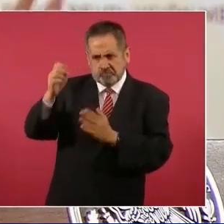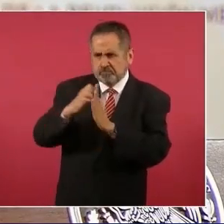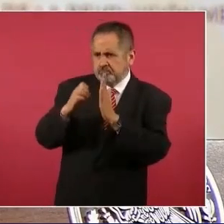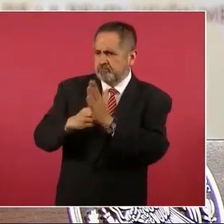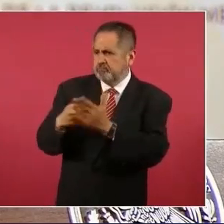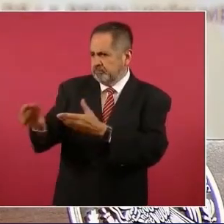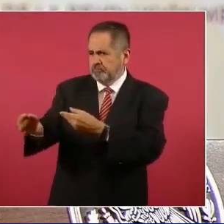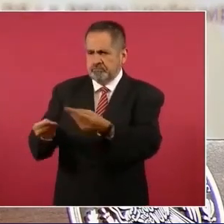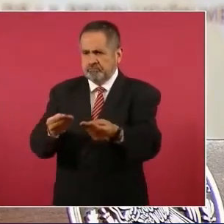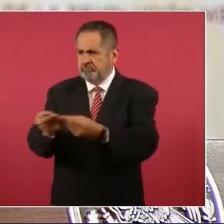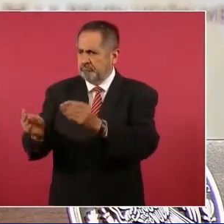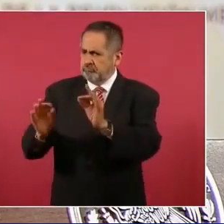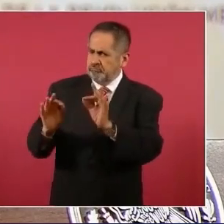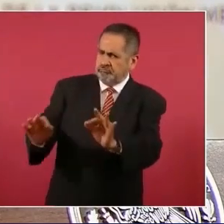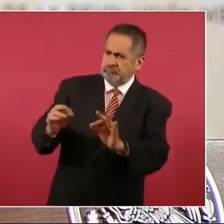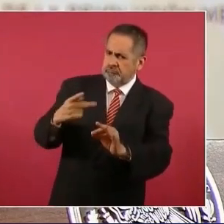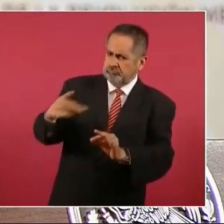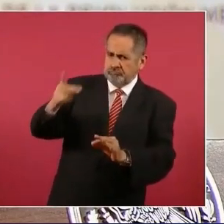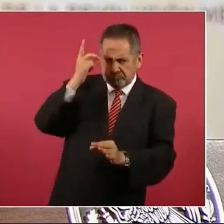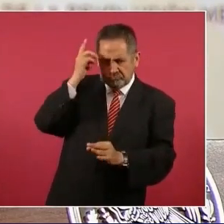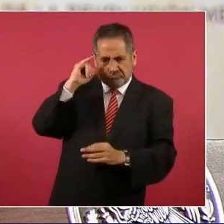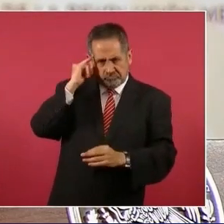En México